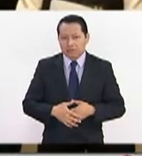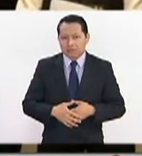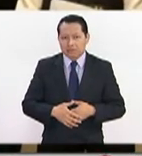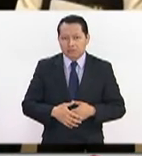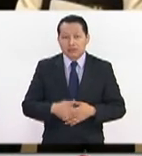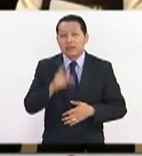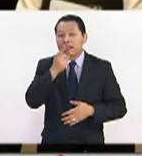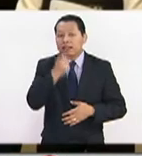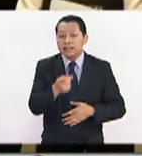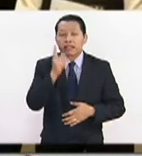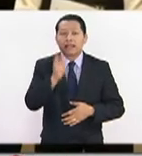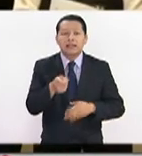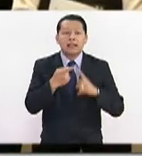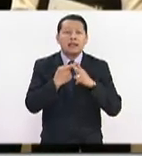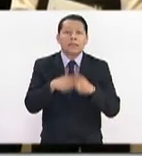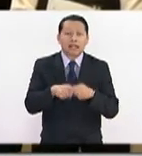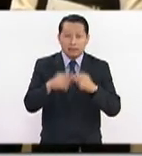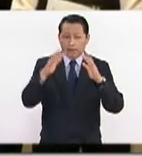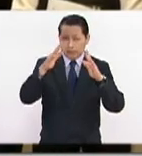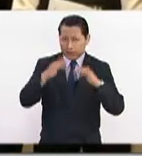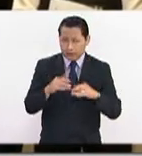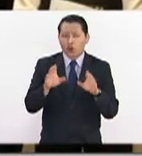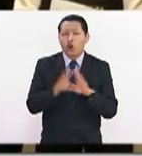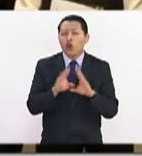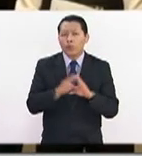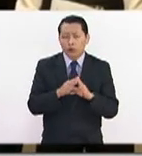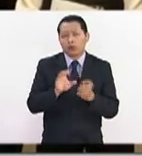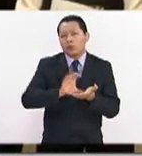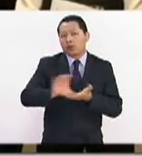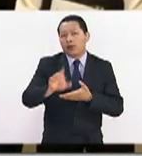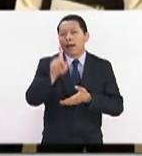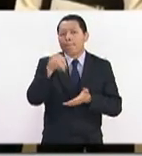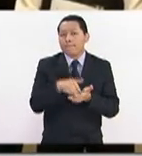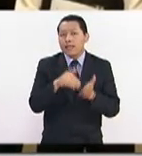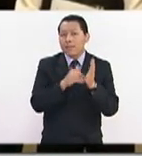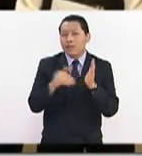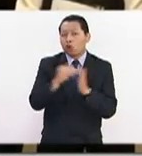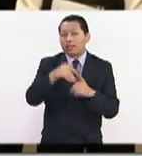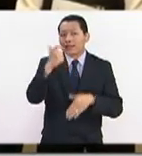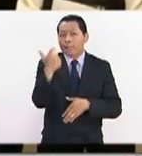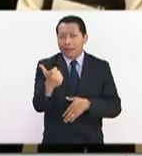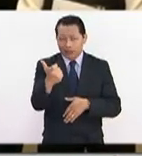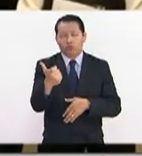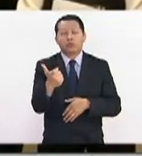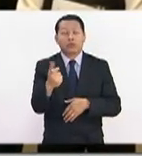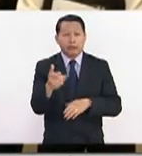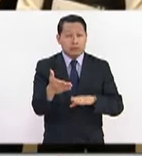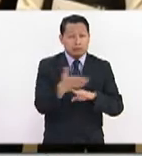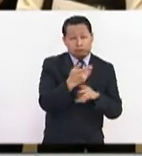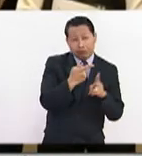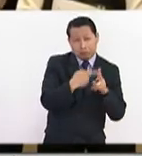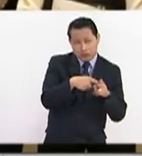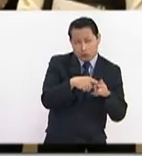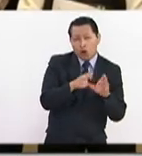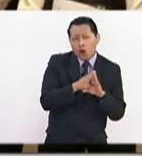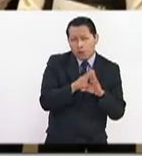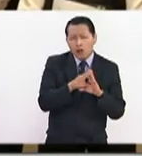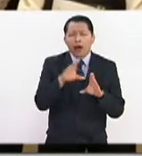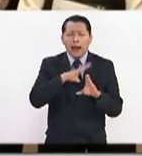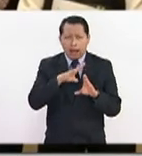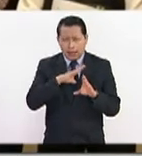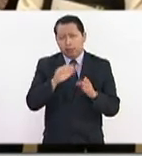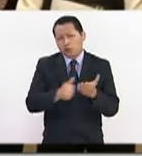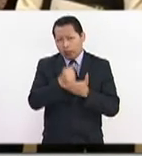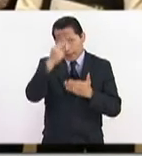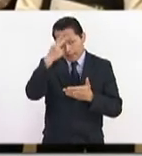Dijo que para iniciar estas demoliciones se van a destinar 1,000 millones de pesos que de inicio se obtendrán de recursos de